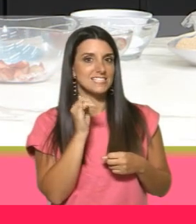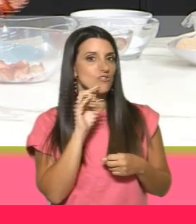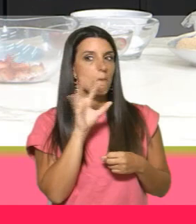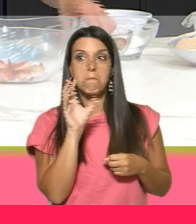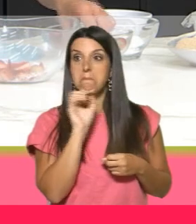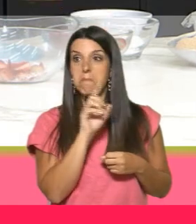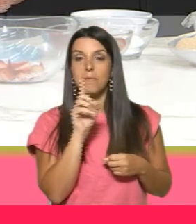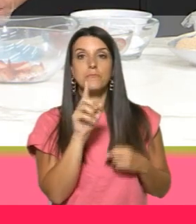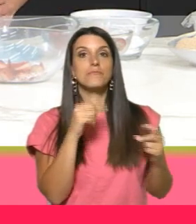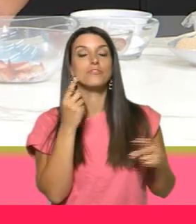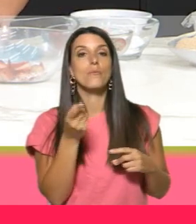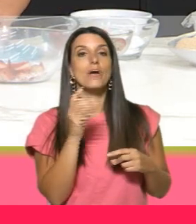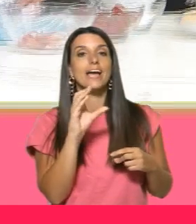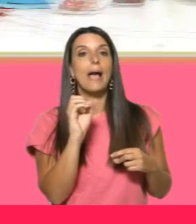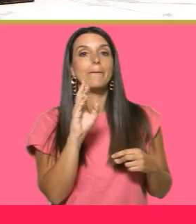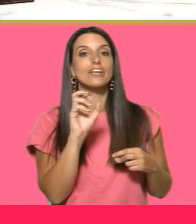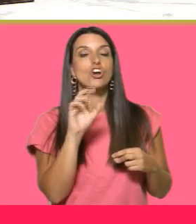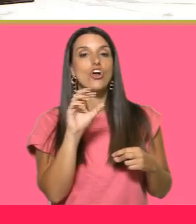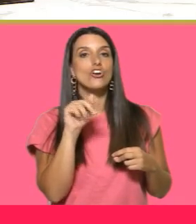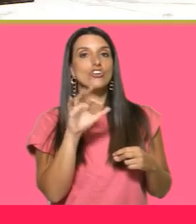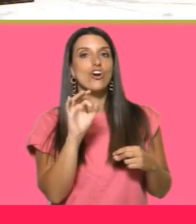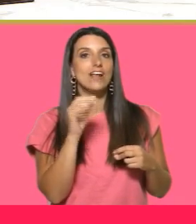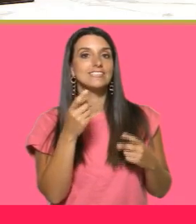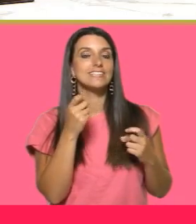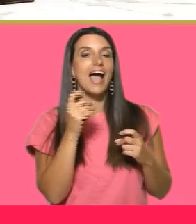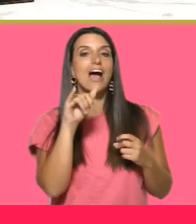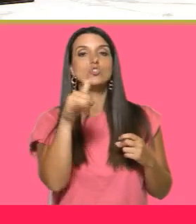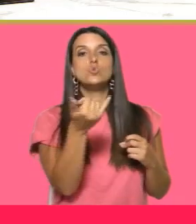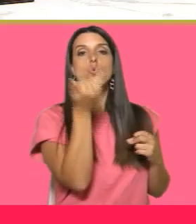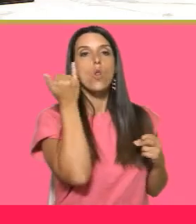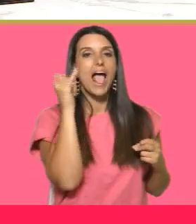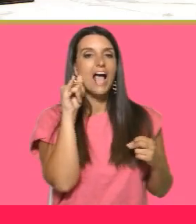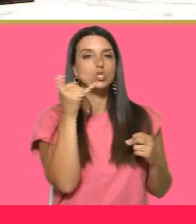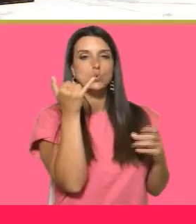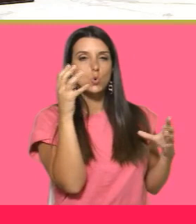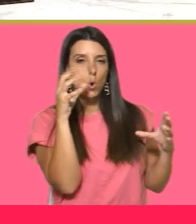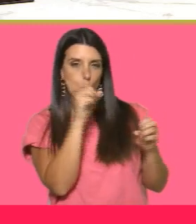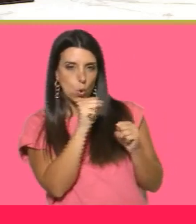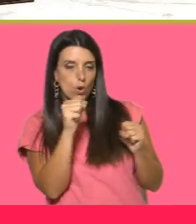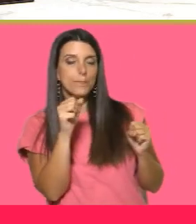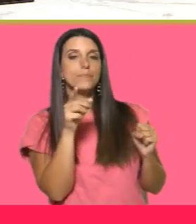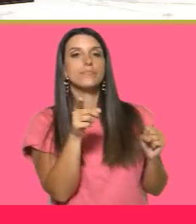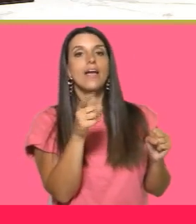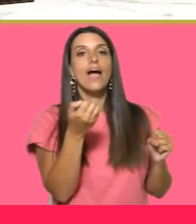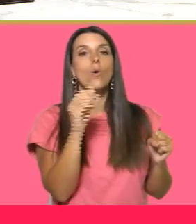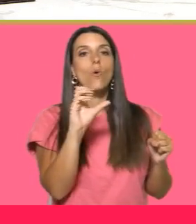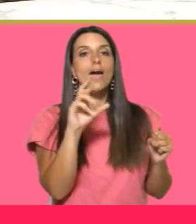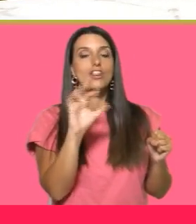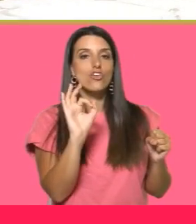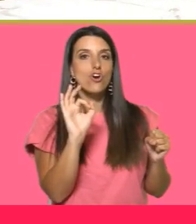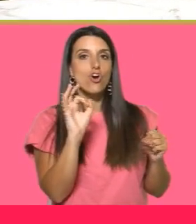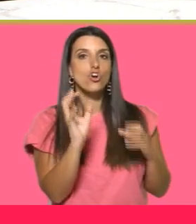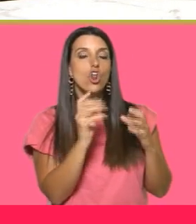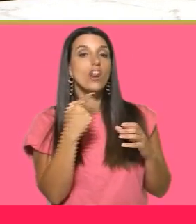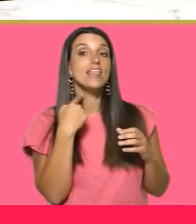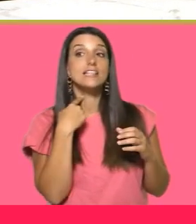acuerdo. Después, Capricornio, deberá utilizar, ese soy yo, azul marino. Ah, lindo, me gustó. Bien, me gusta el azul. Acuario, los tonos